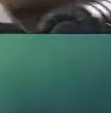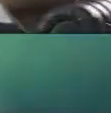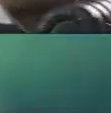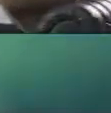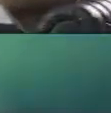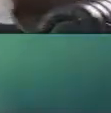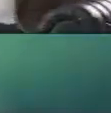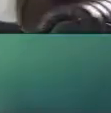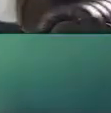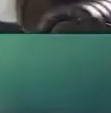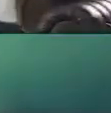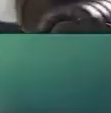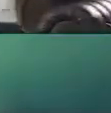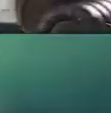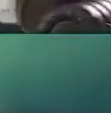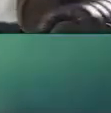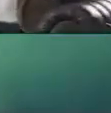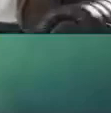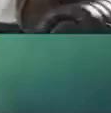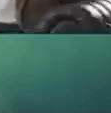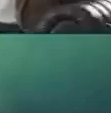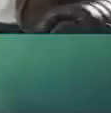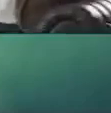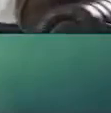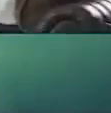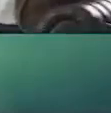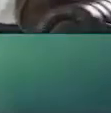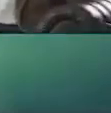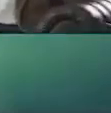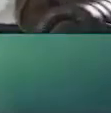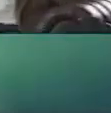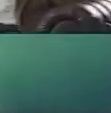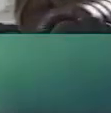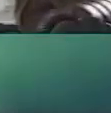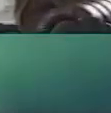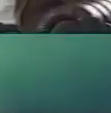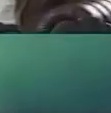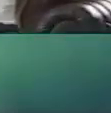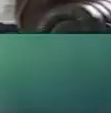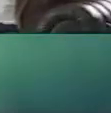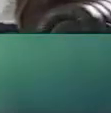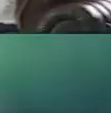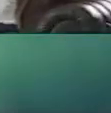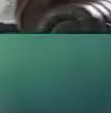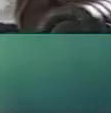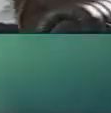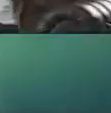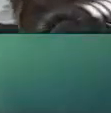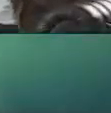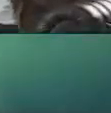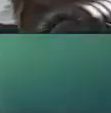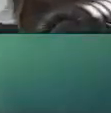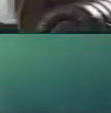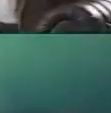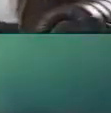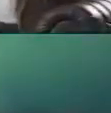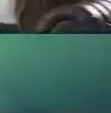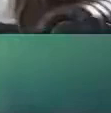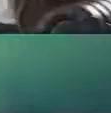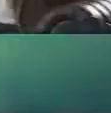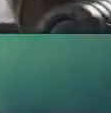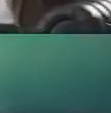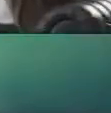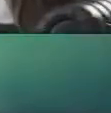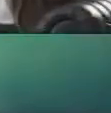Sí, lo que están diciendo es muy cierto. El tema de divulgar, de promover la educación para todos y